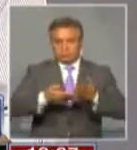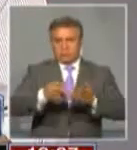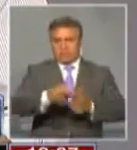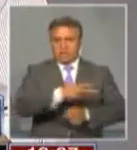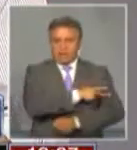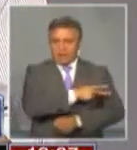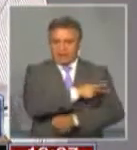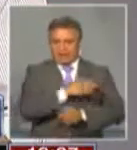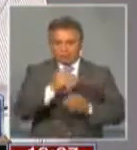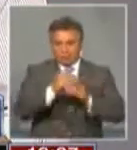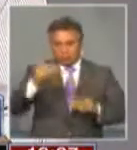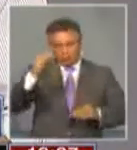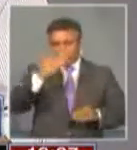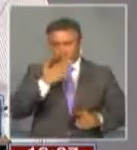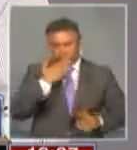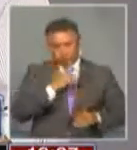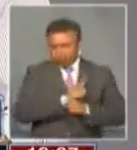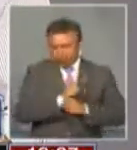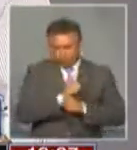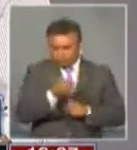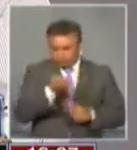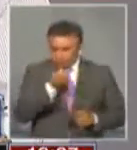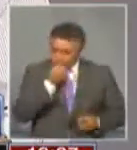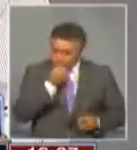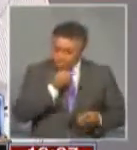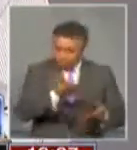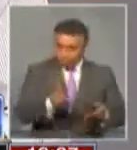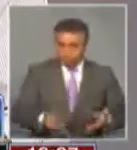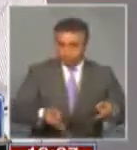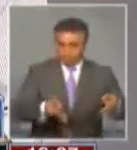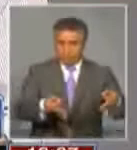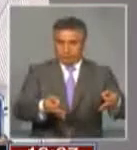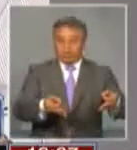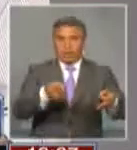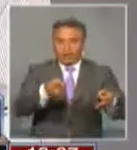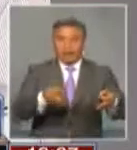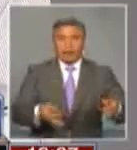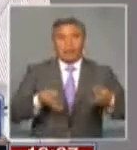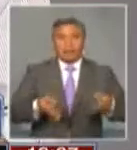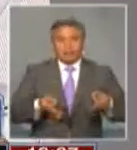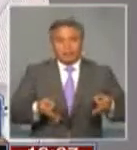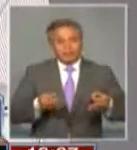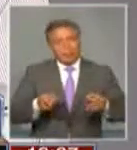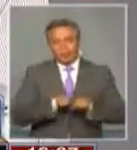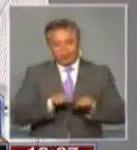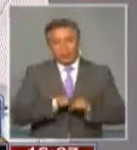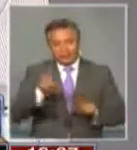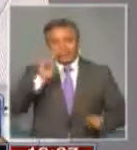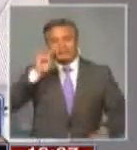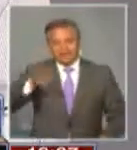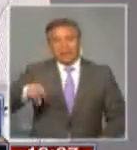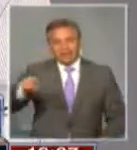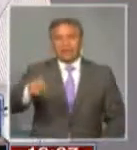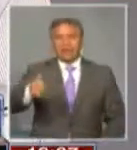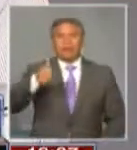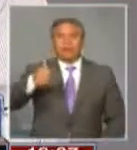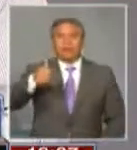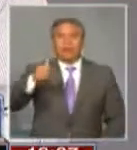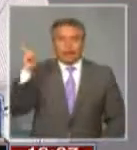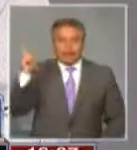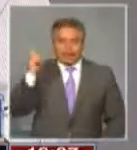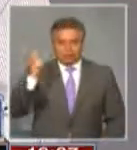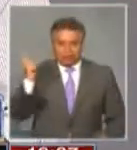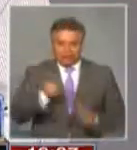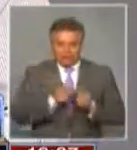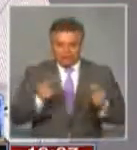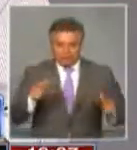era el su director jurídico. Pero estos antecedentes, de todas maneras, los conocía el director nacional. No sabemos,